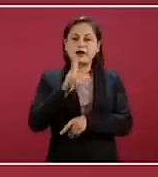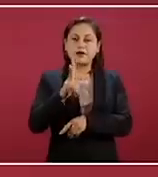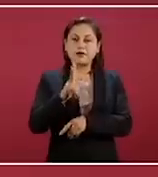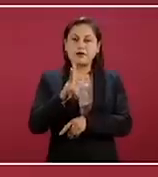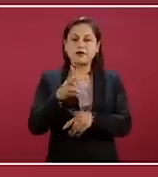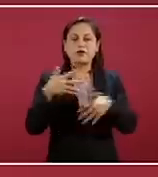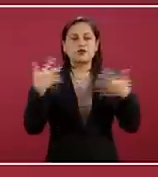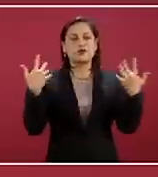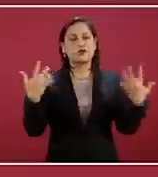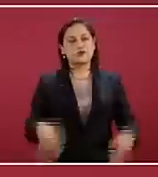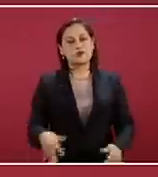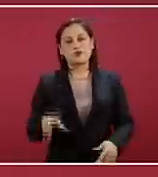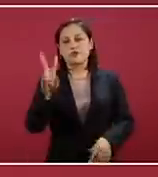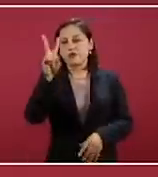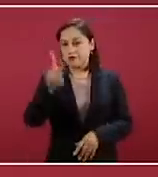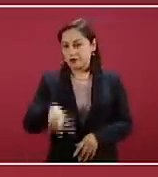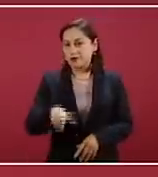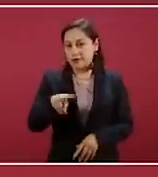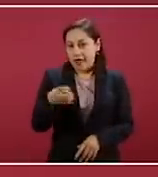para